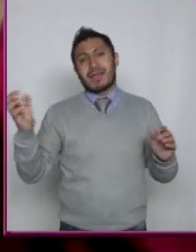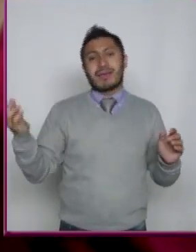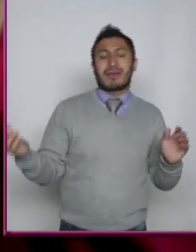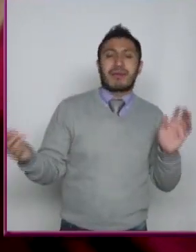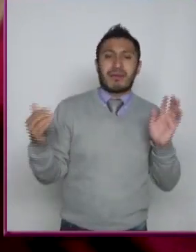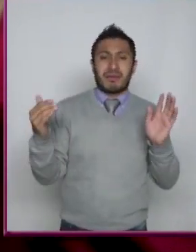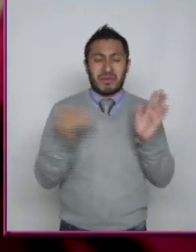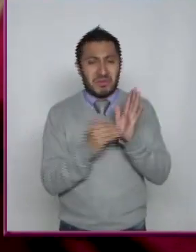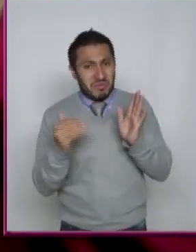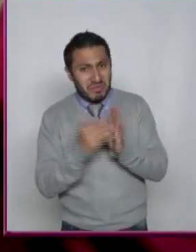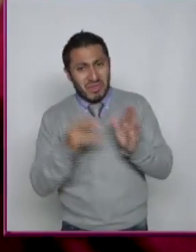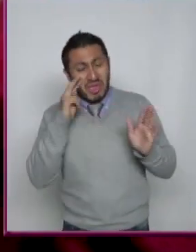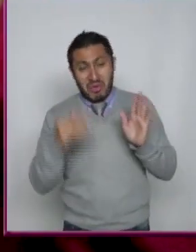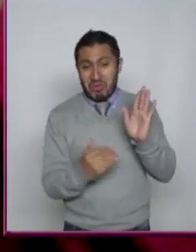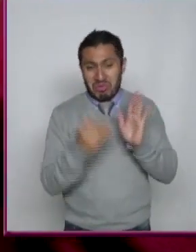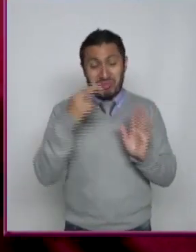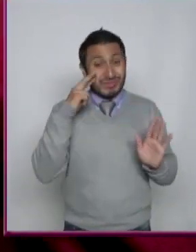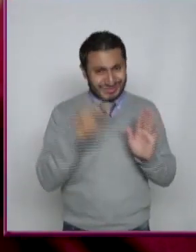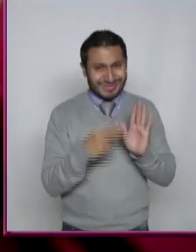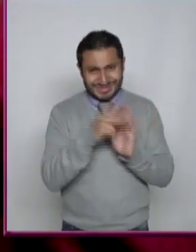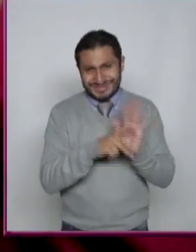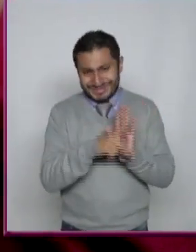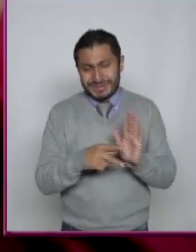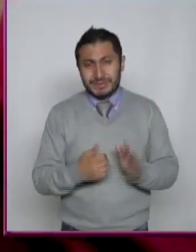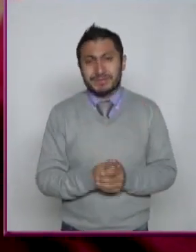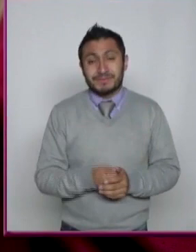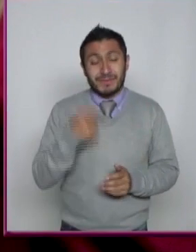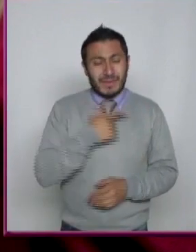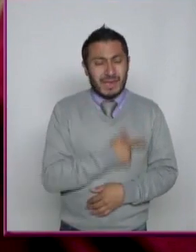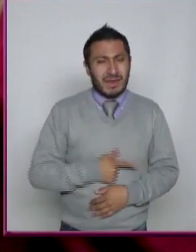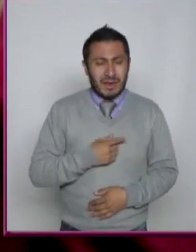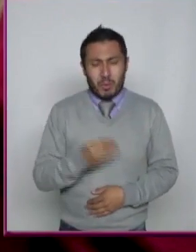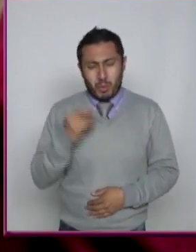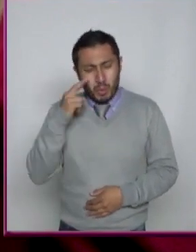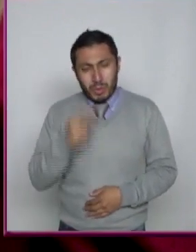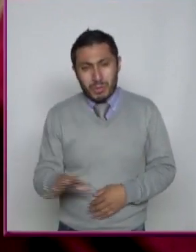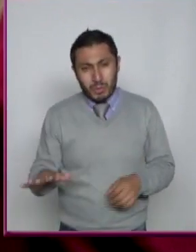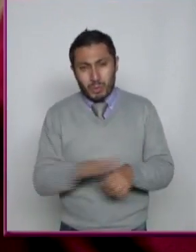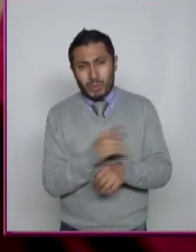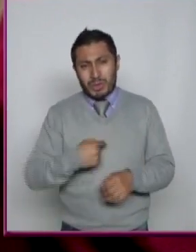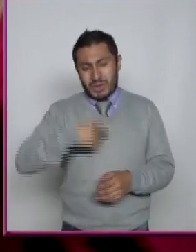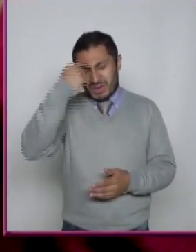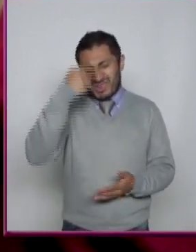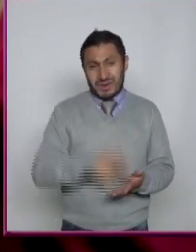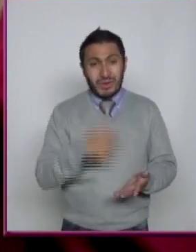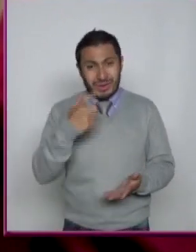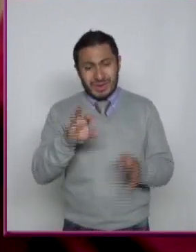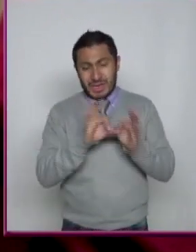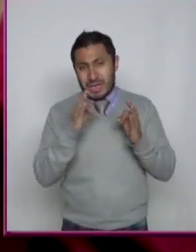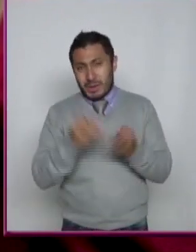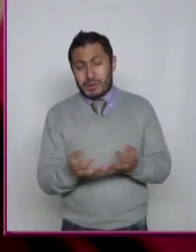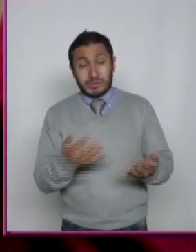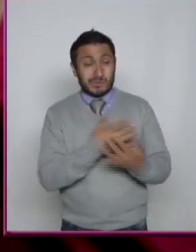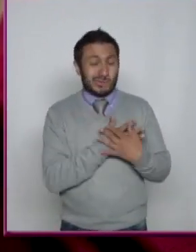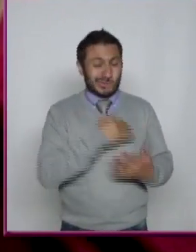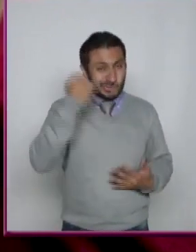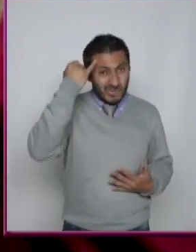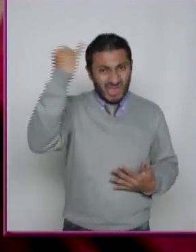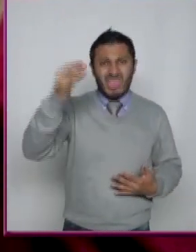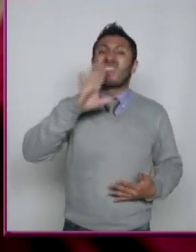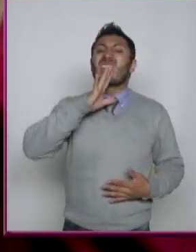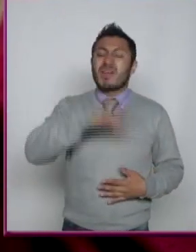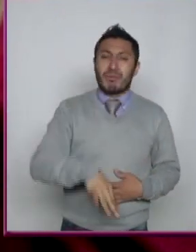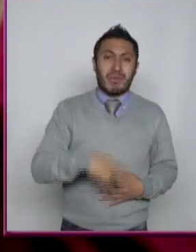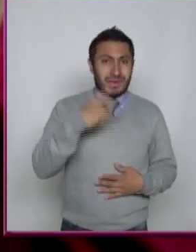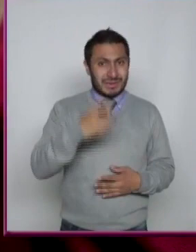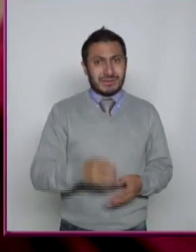creo que es algo que me gusta mucho de ver, porque creo que tenemos este estereotipo y esta idea como muy mala, este